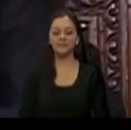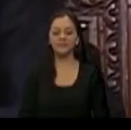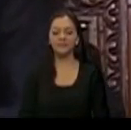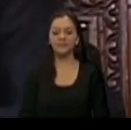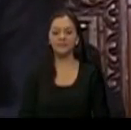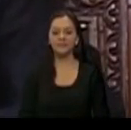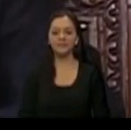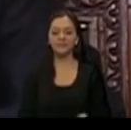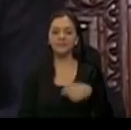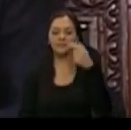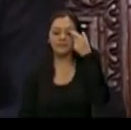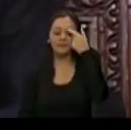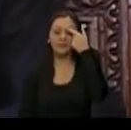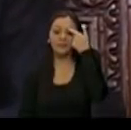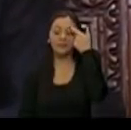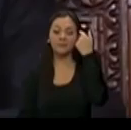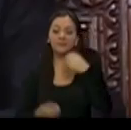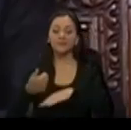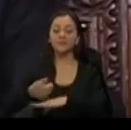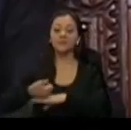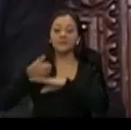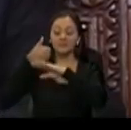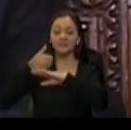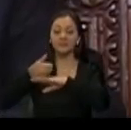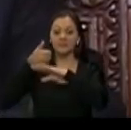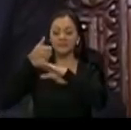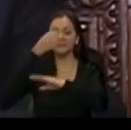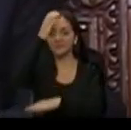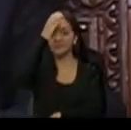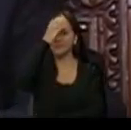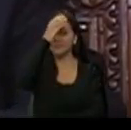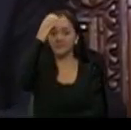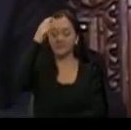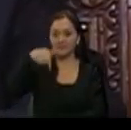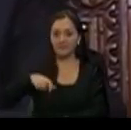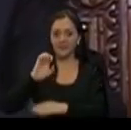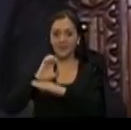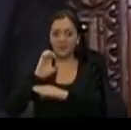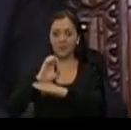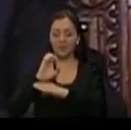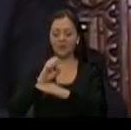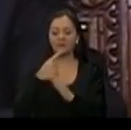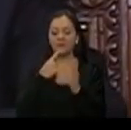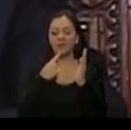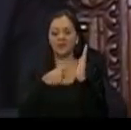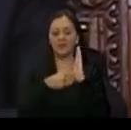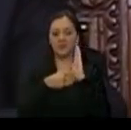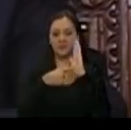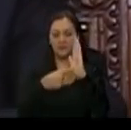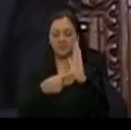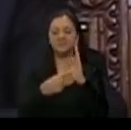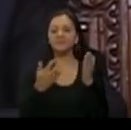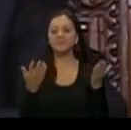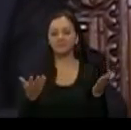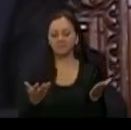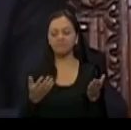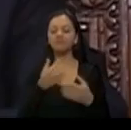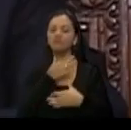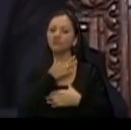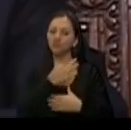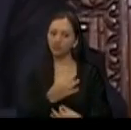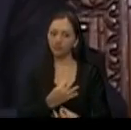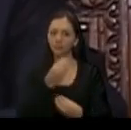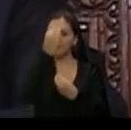La Conferencia Episcopal Ecuatoriana se complace en comunicar al pueblo ecuatoriano que